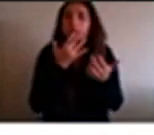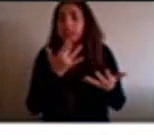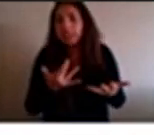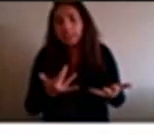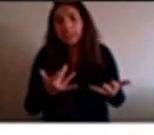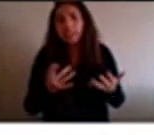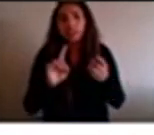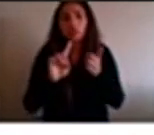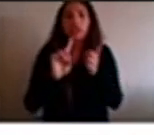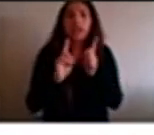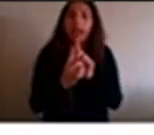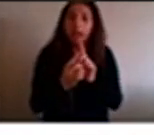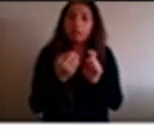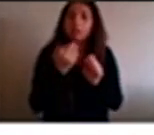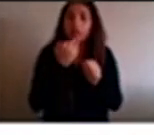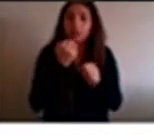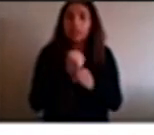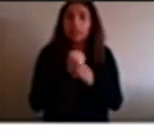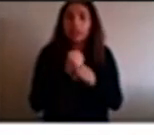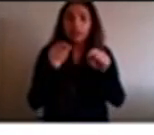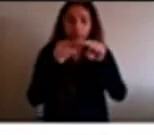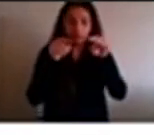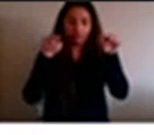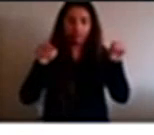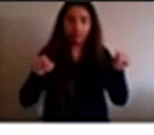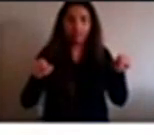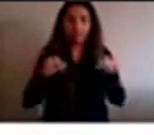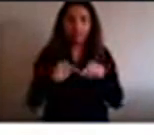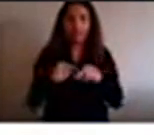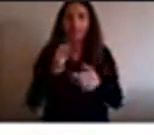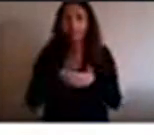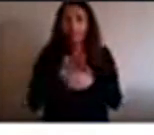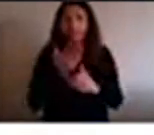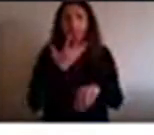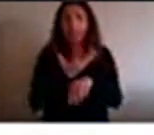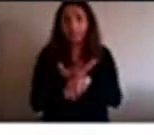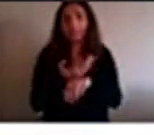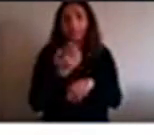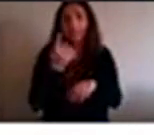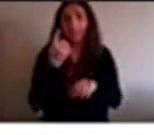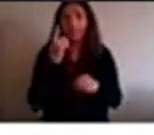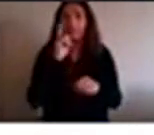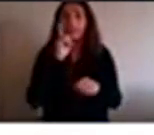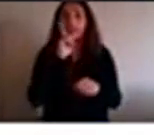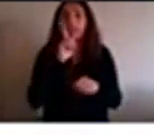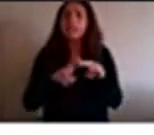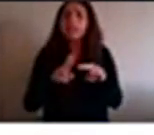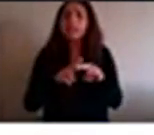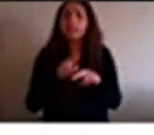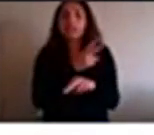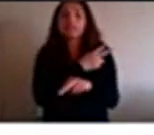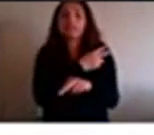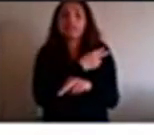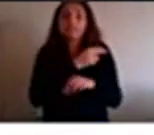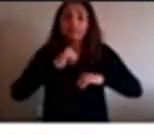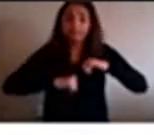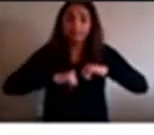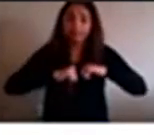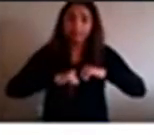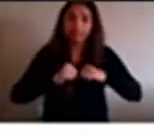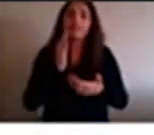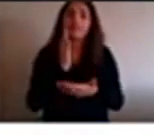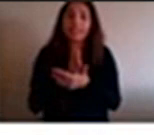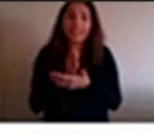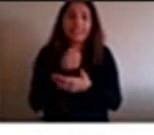adecuaciones y las adecuaciones y las adaptaciones necesarias para que las personas con discapacidad